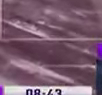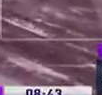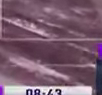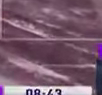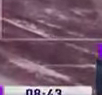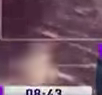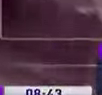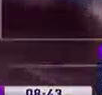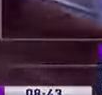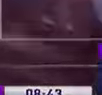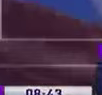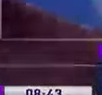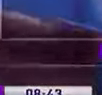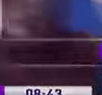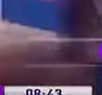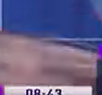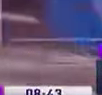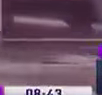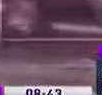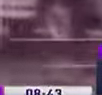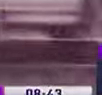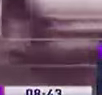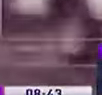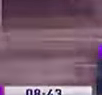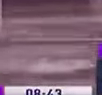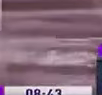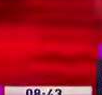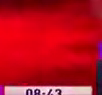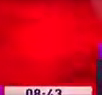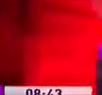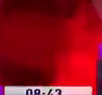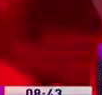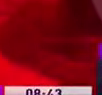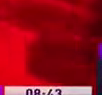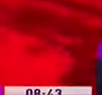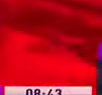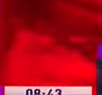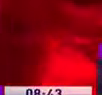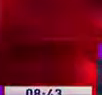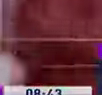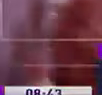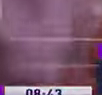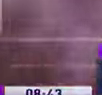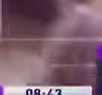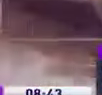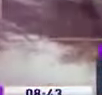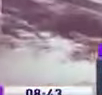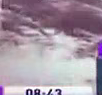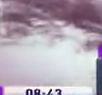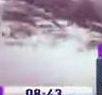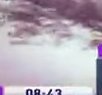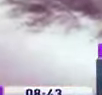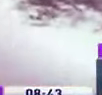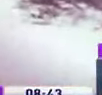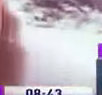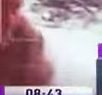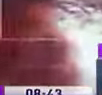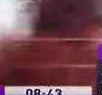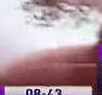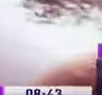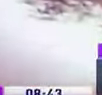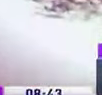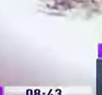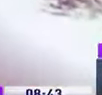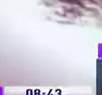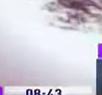Estamos de apuro. ¿No se puede lanzar así de la parada, vecinita? No, no. ¿Puede pisar el corredor? No me pisa nada. ¿Por qué no le